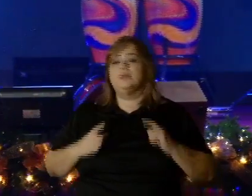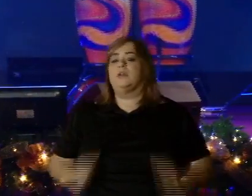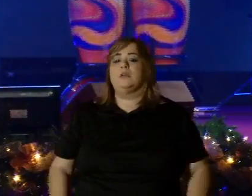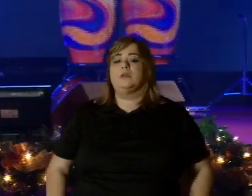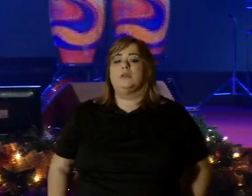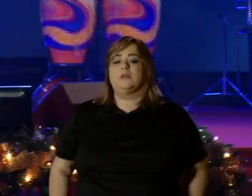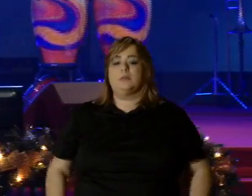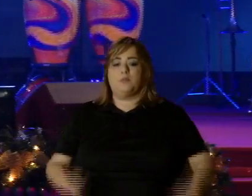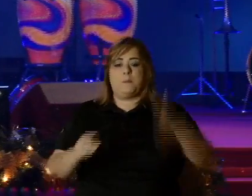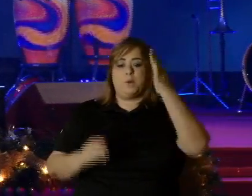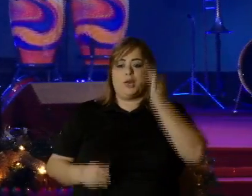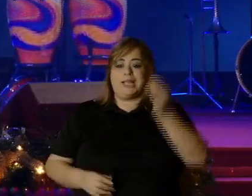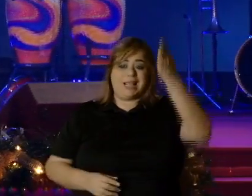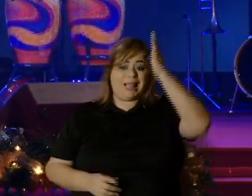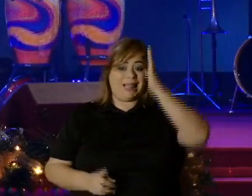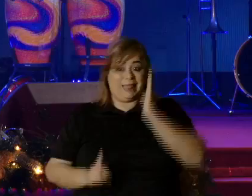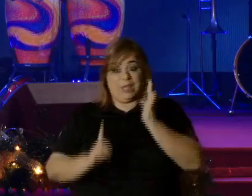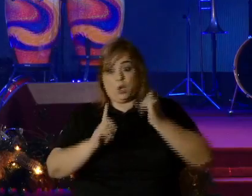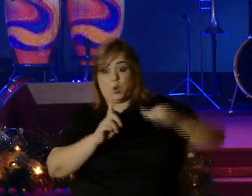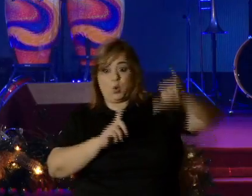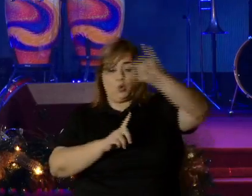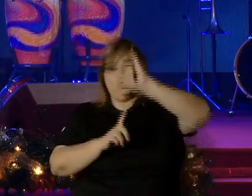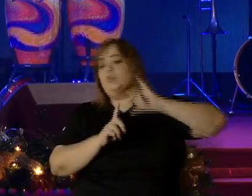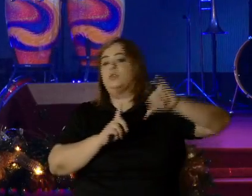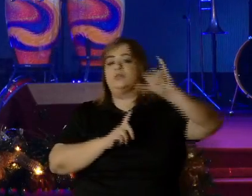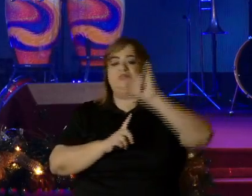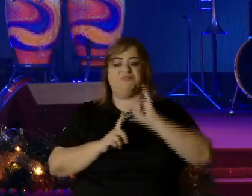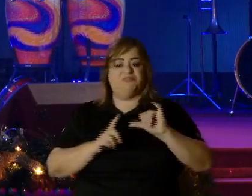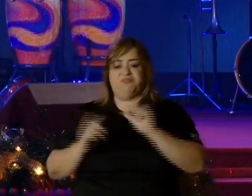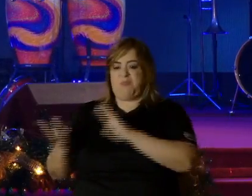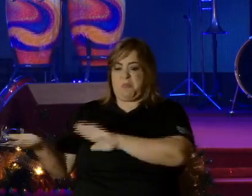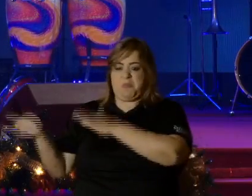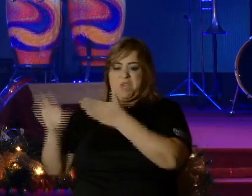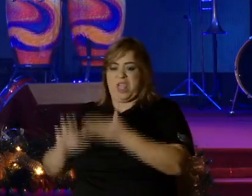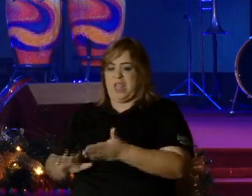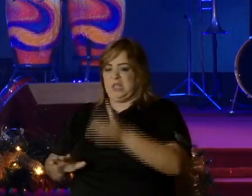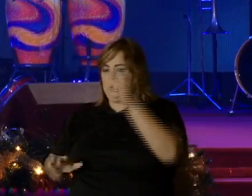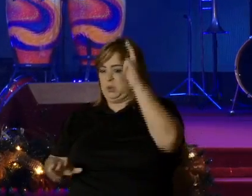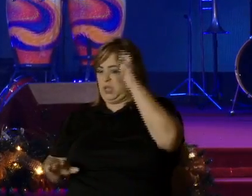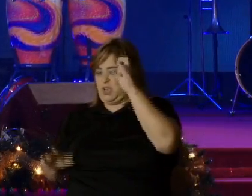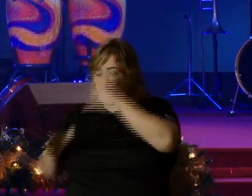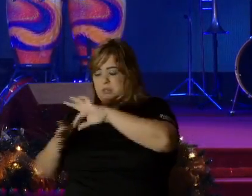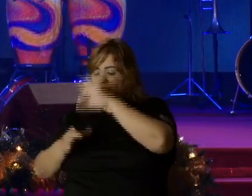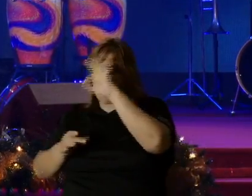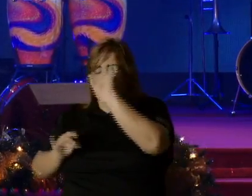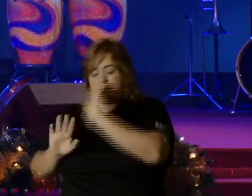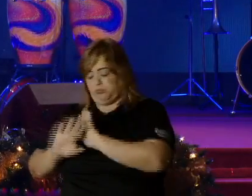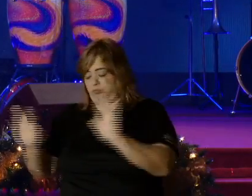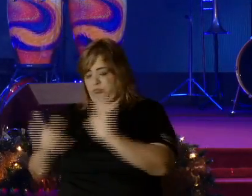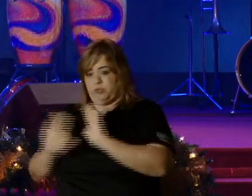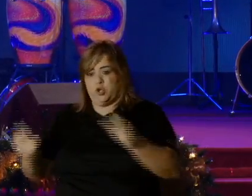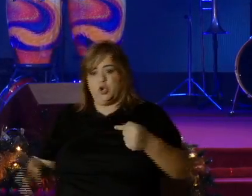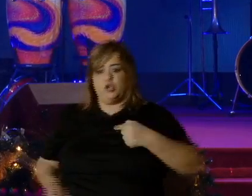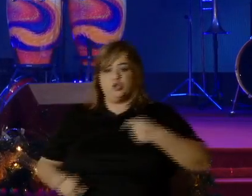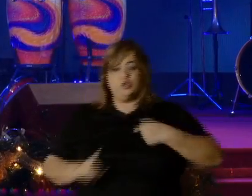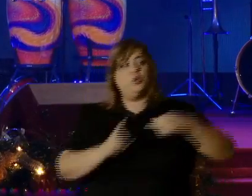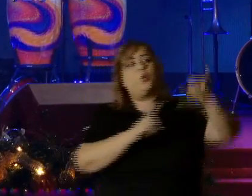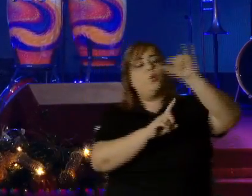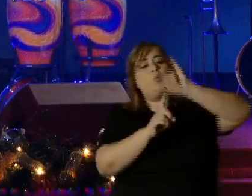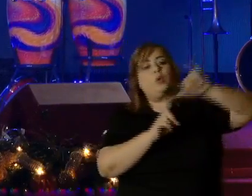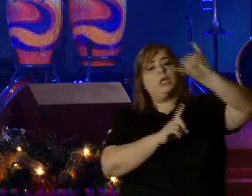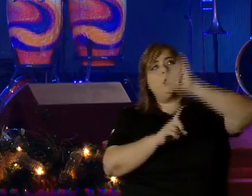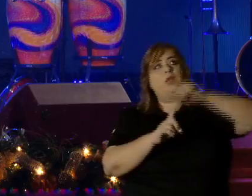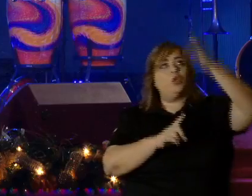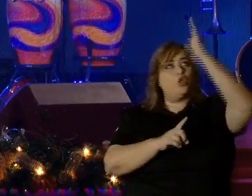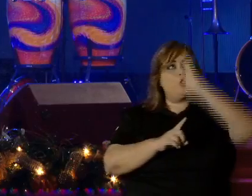tú tienes al vivo arriba. Hay gente que dice que tienen un muerto arriba. Allá usted con los muertos, nosotros somos del vivo. Nosotros tenemos a un